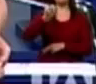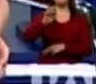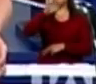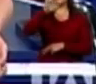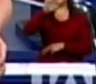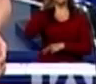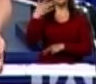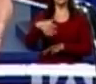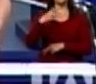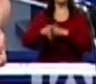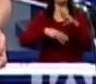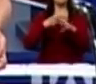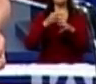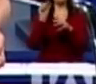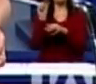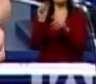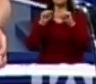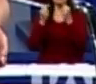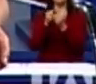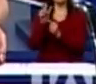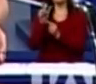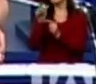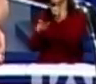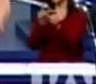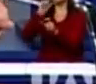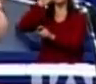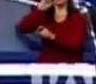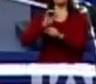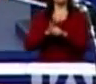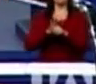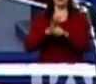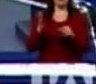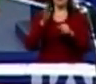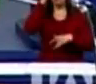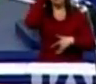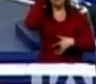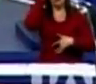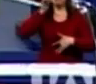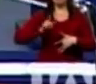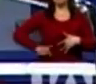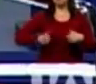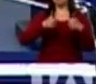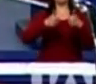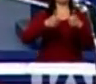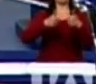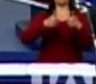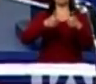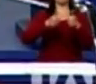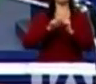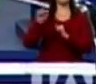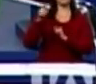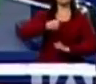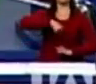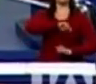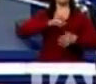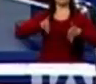se trata de una enfermedad ultraminoritaria que no tiene cura y que es prácticamente desconocida. Eva es española y hoy está con nosotros porque ella va recorriendo